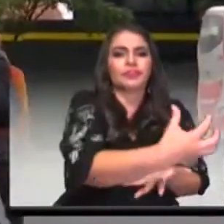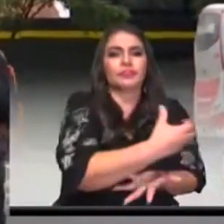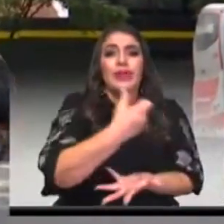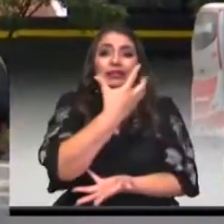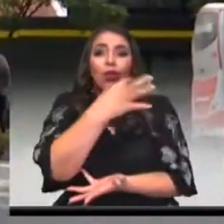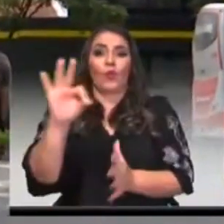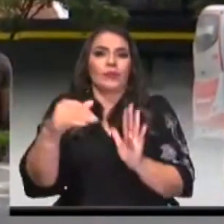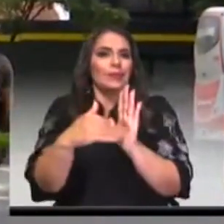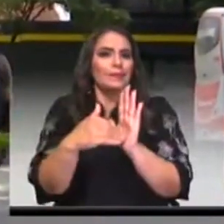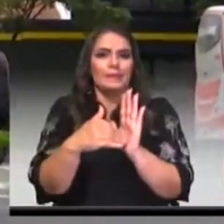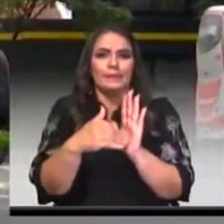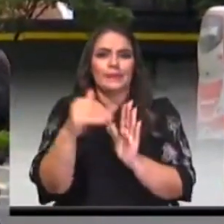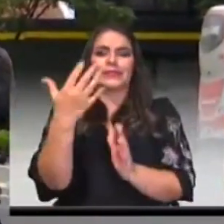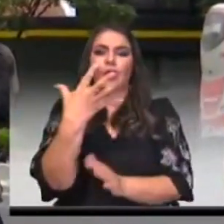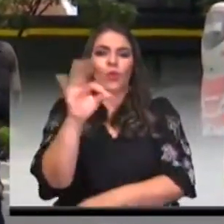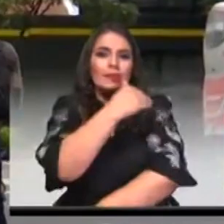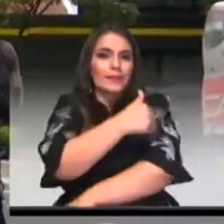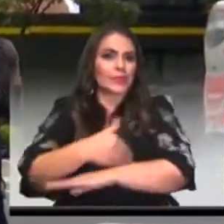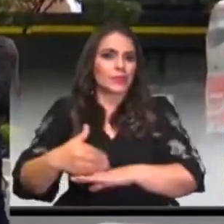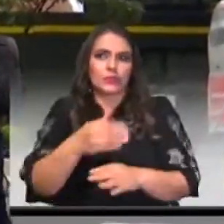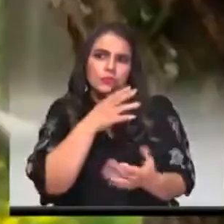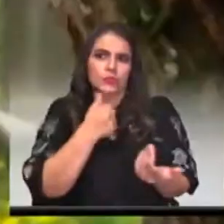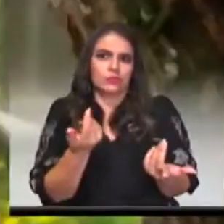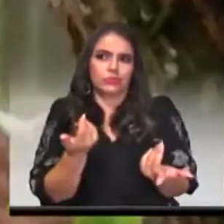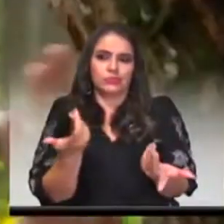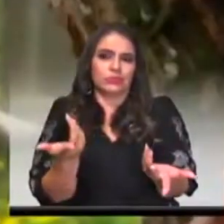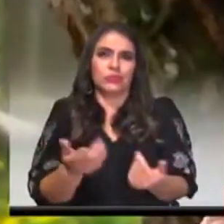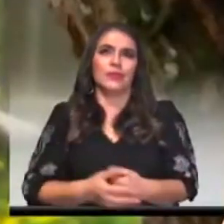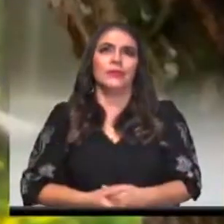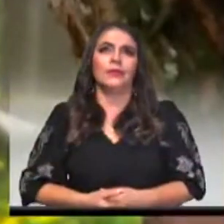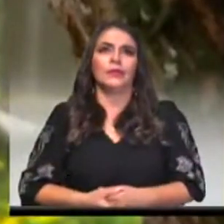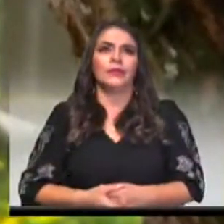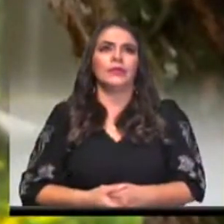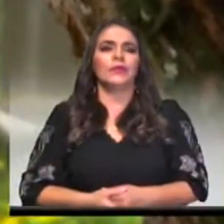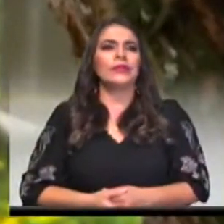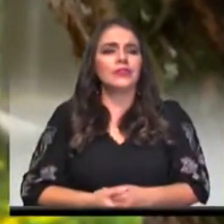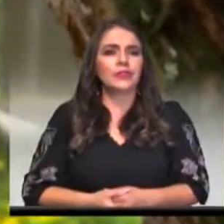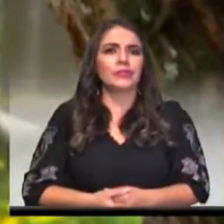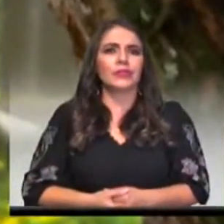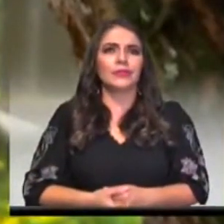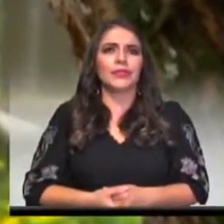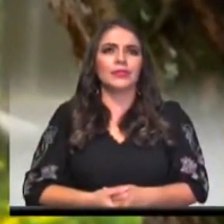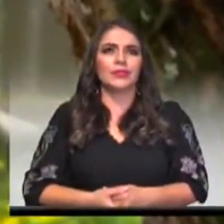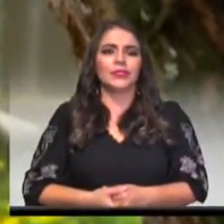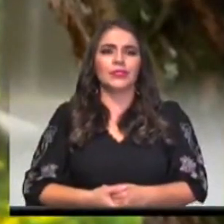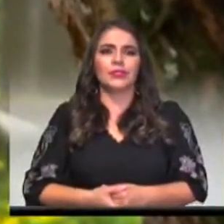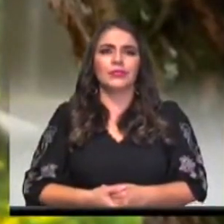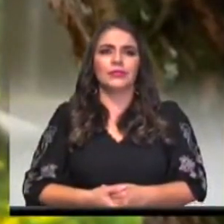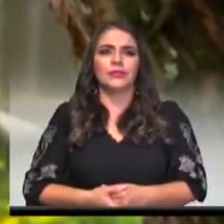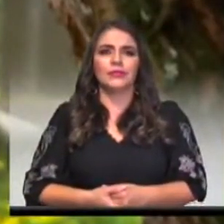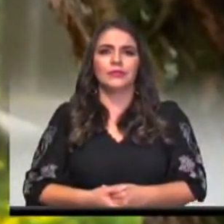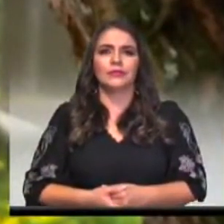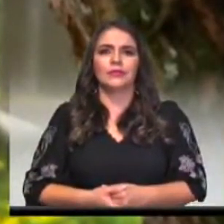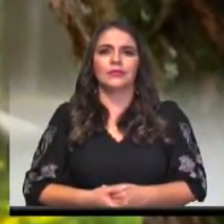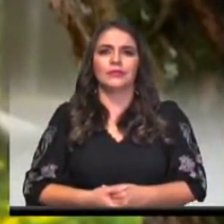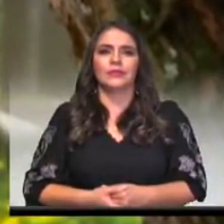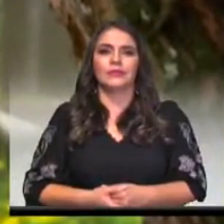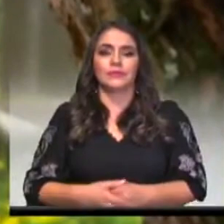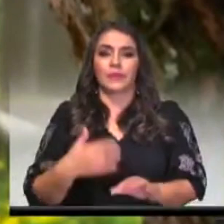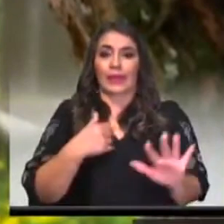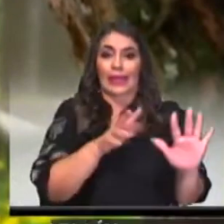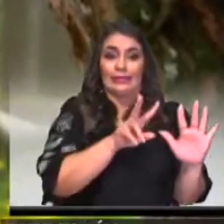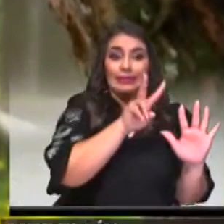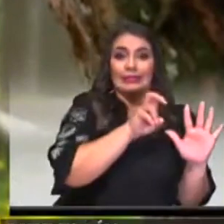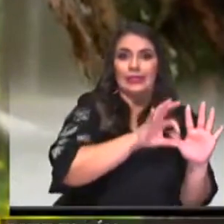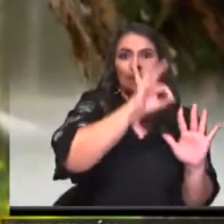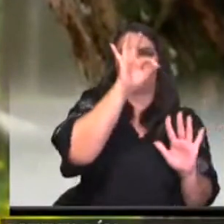cercana al 70% frente a las ventas habituales. Una disminución del 70% en el mes de marzo y del